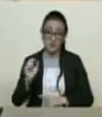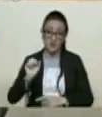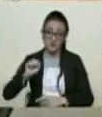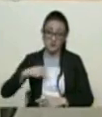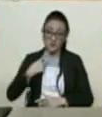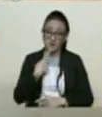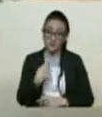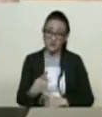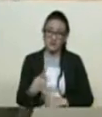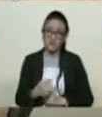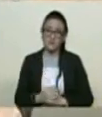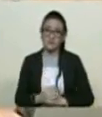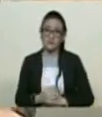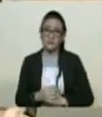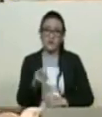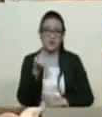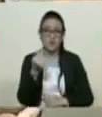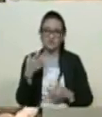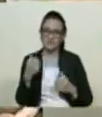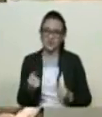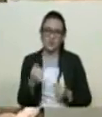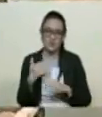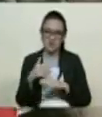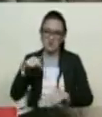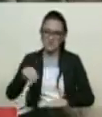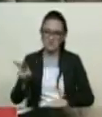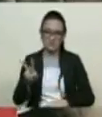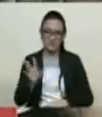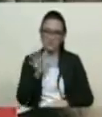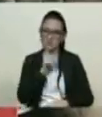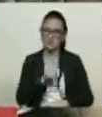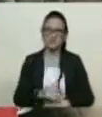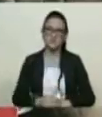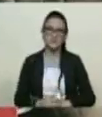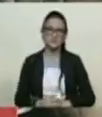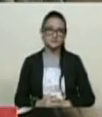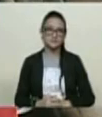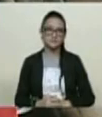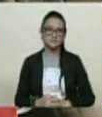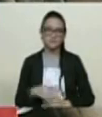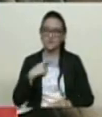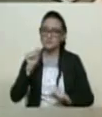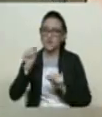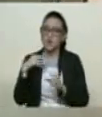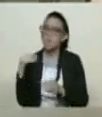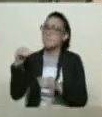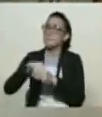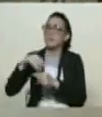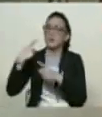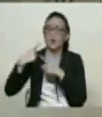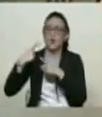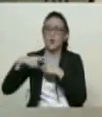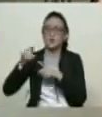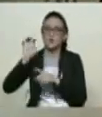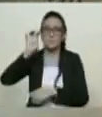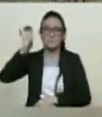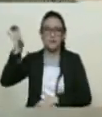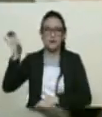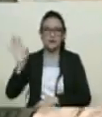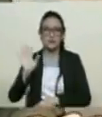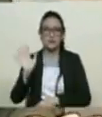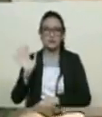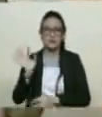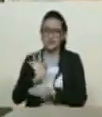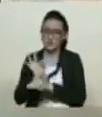orgullo que ninguno es tan seguro como el nuestro. No los critico ni me meto con, ni los critico ni me meto con ellos, y bueno,